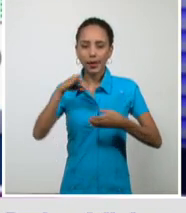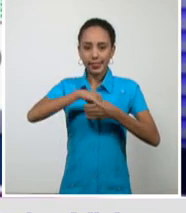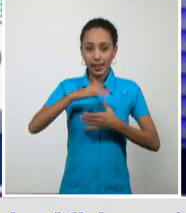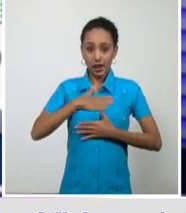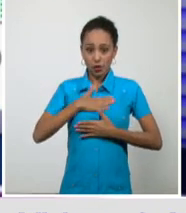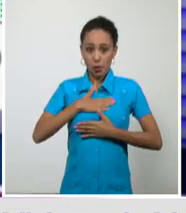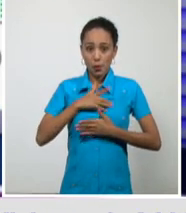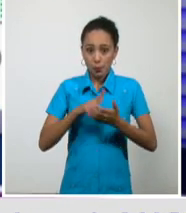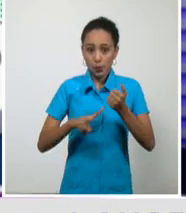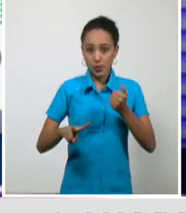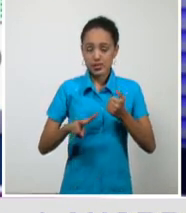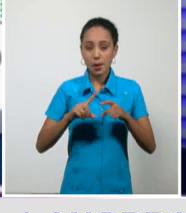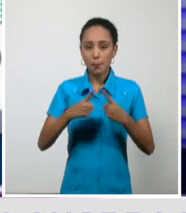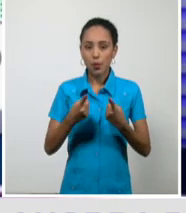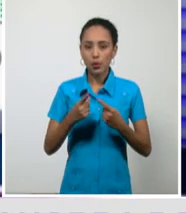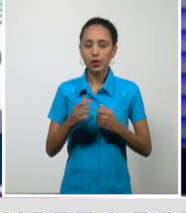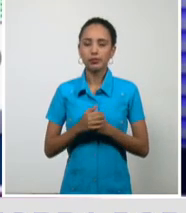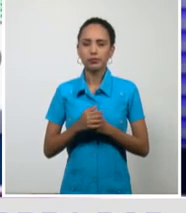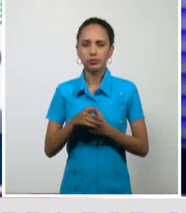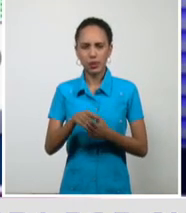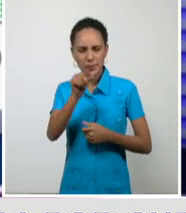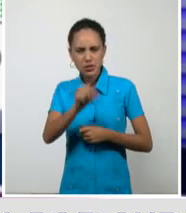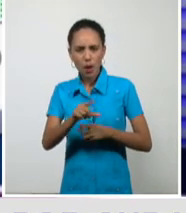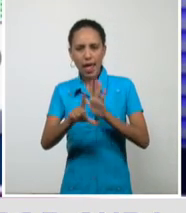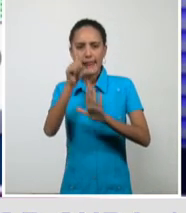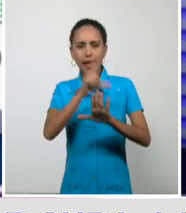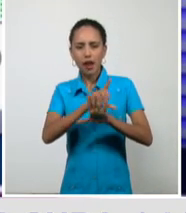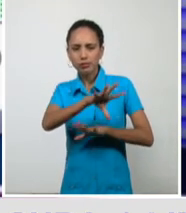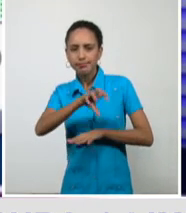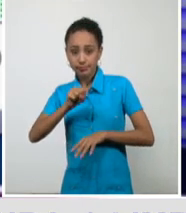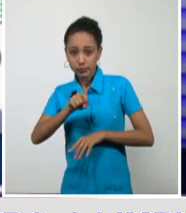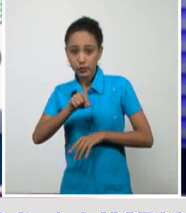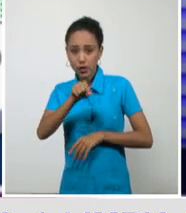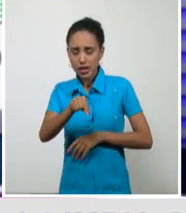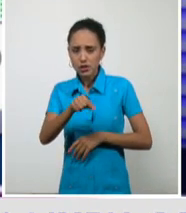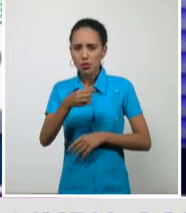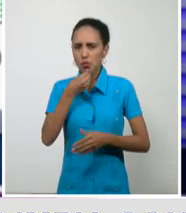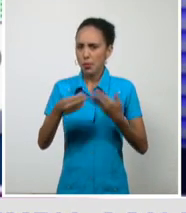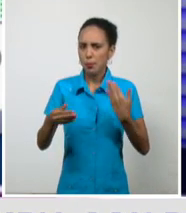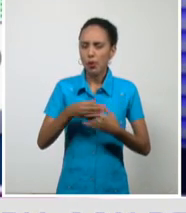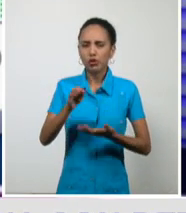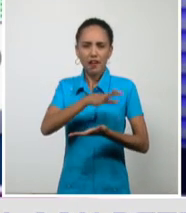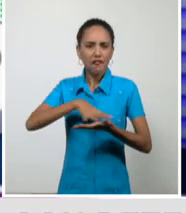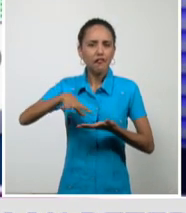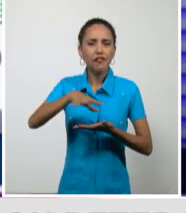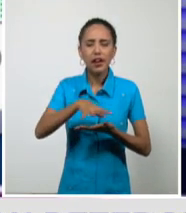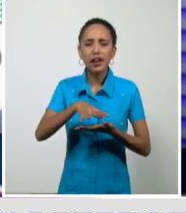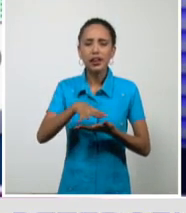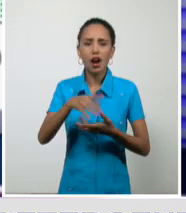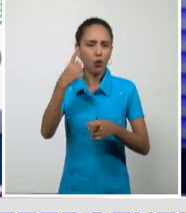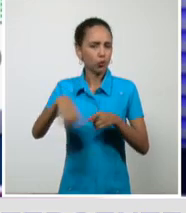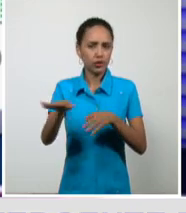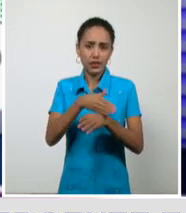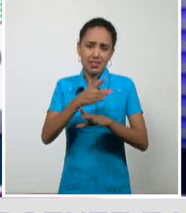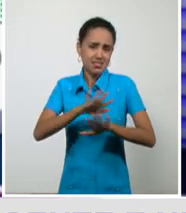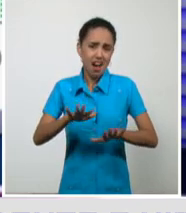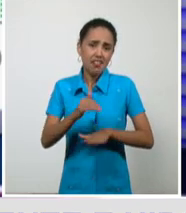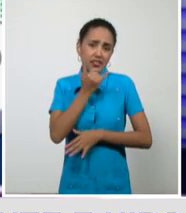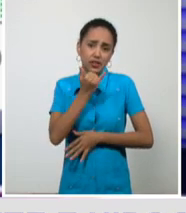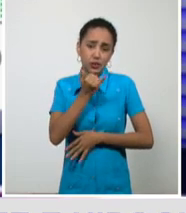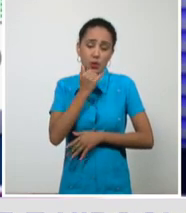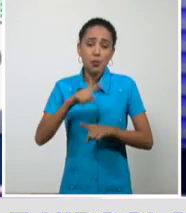cuando usted decomisa la especie, bien sea en la frontera, bien sea en una feria, ya se afectó, ya se produjo el daño. Y entonces el trabajo va